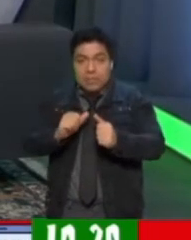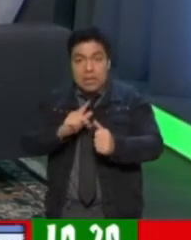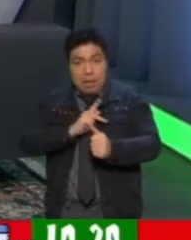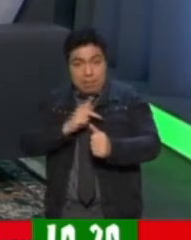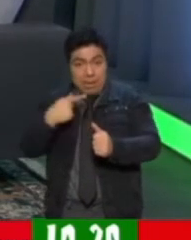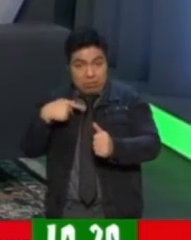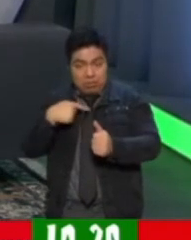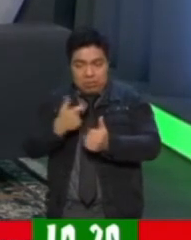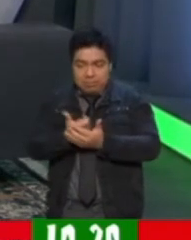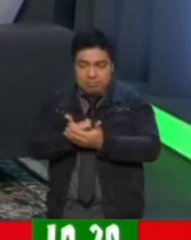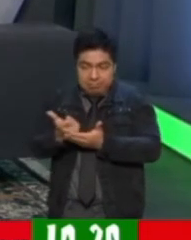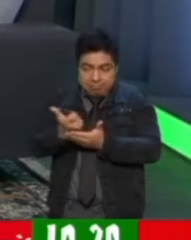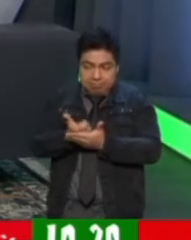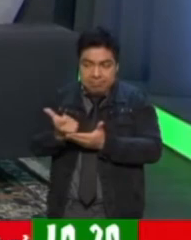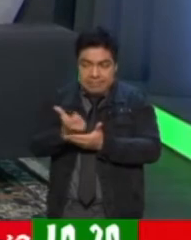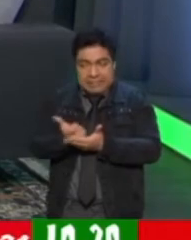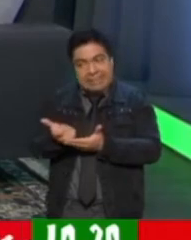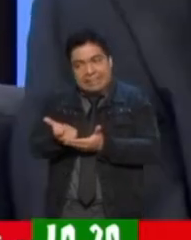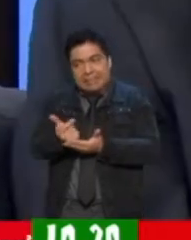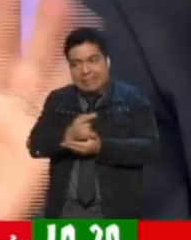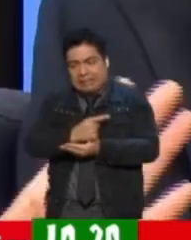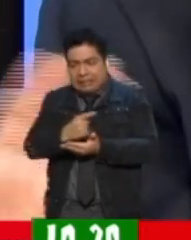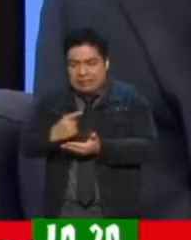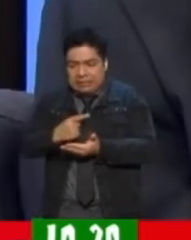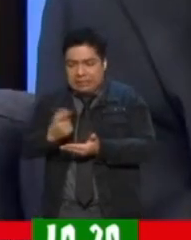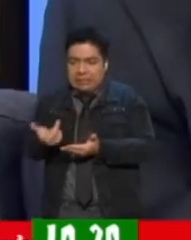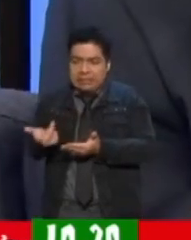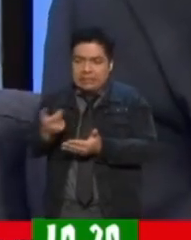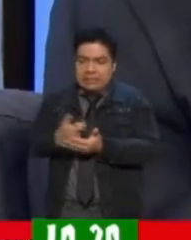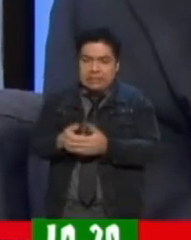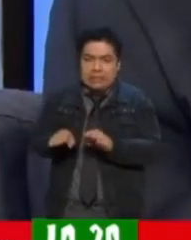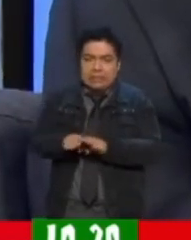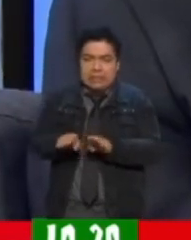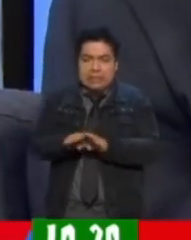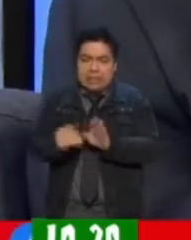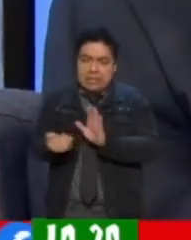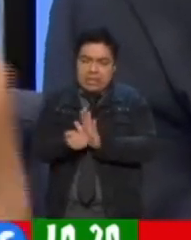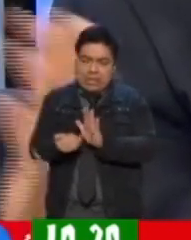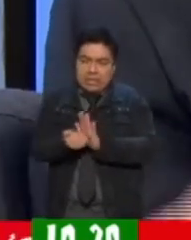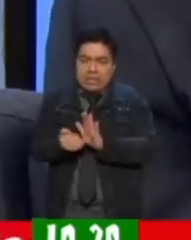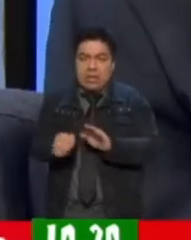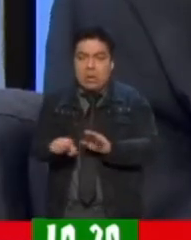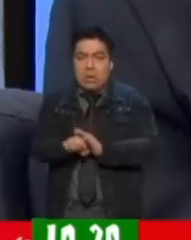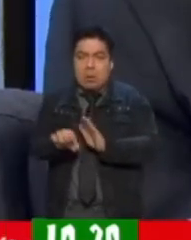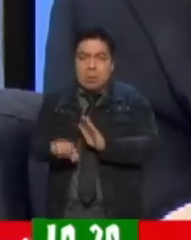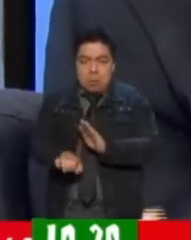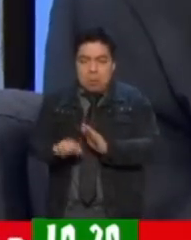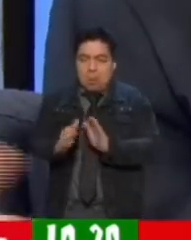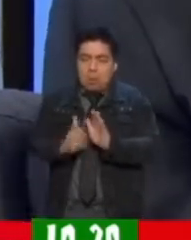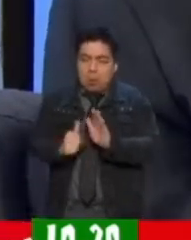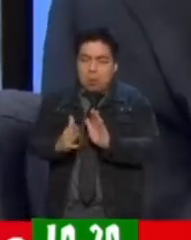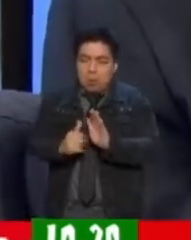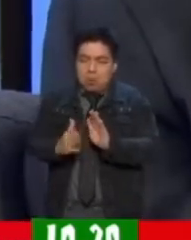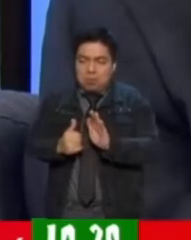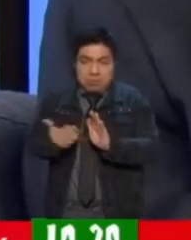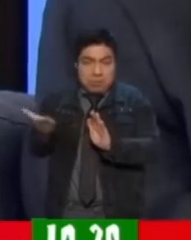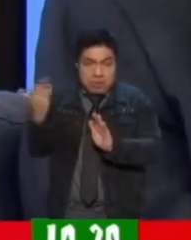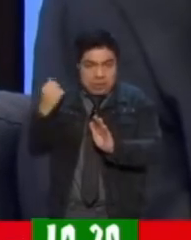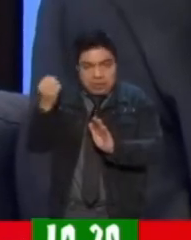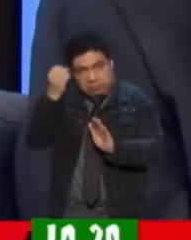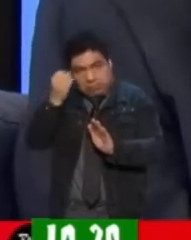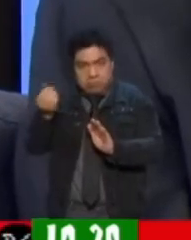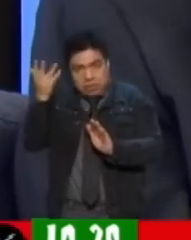puede desvirtuar lo que la autoridad le está calificando como posible emisión de impuestos. ¿Cómo lo logras? Aporta documentación que a lo mejor no aportó en